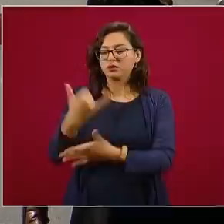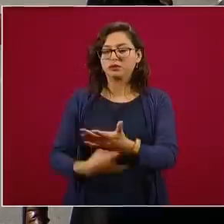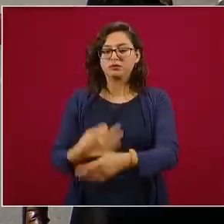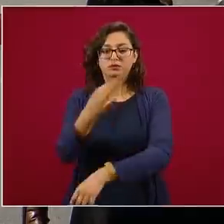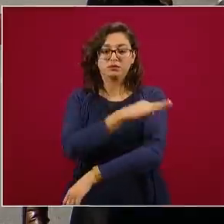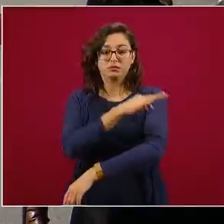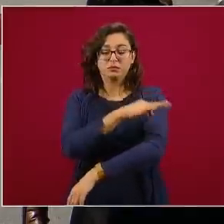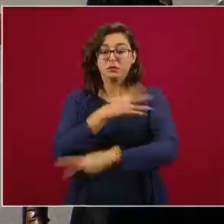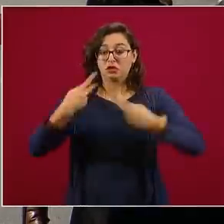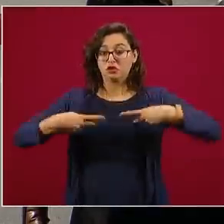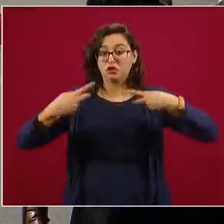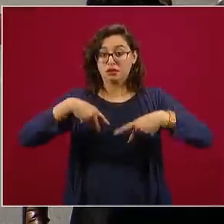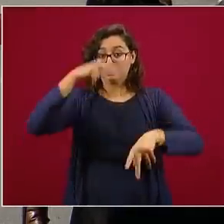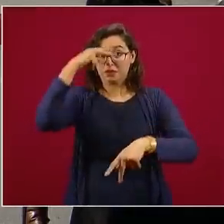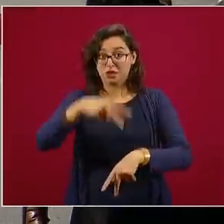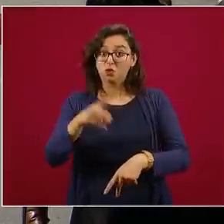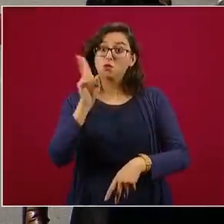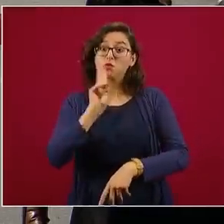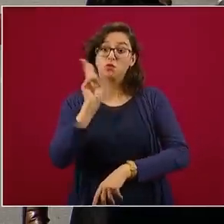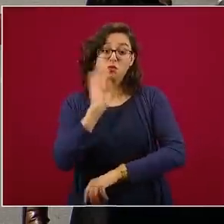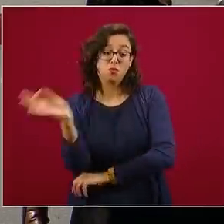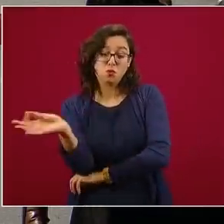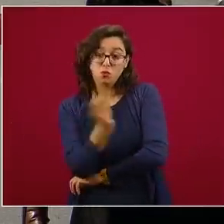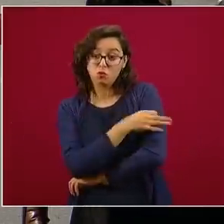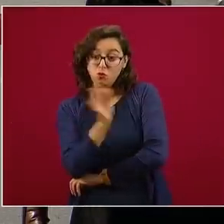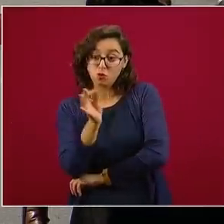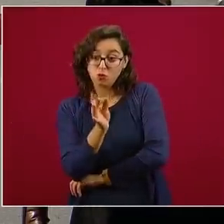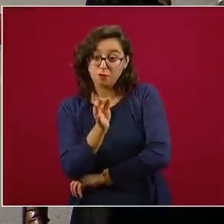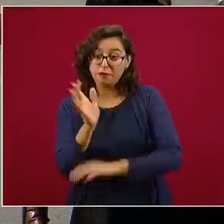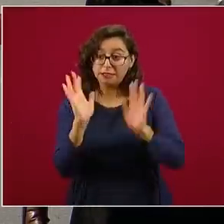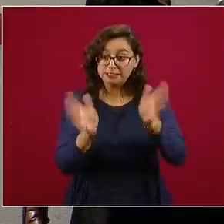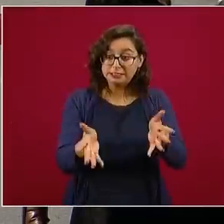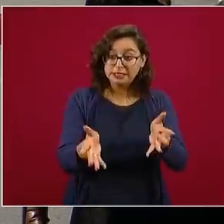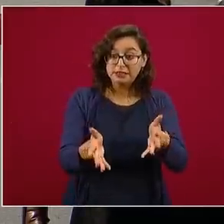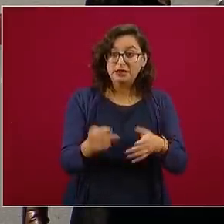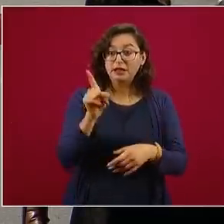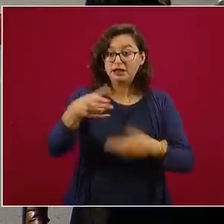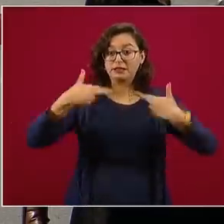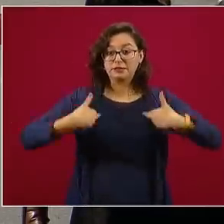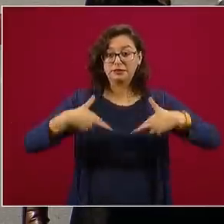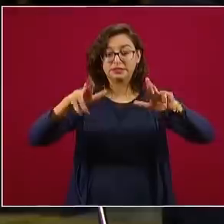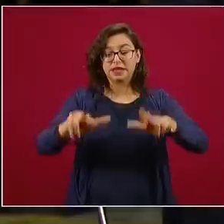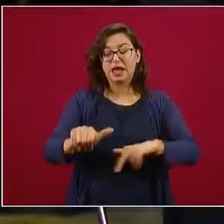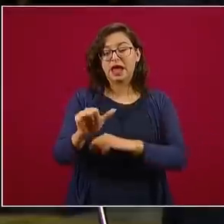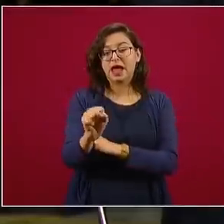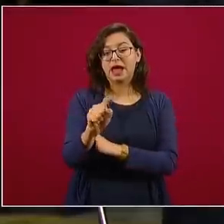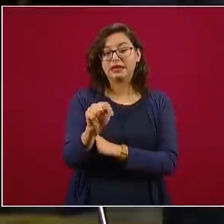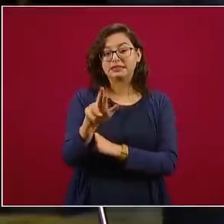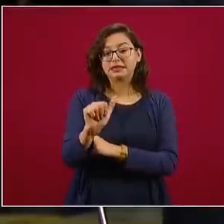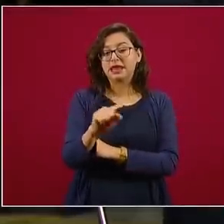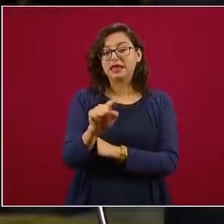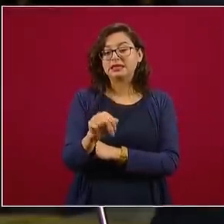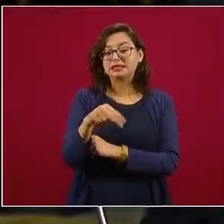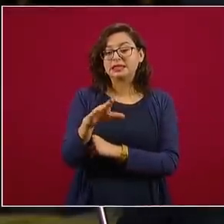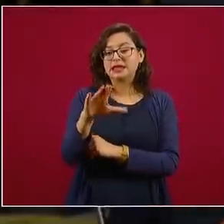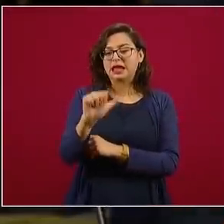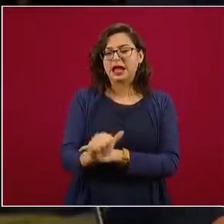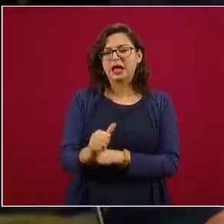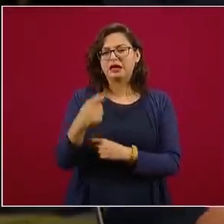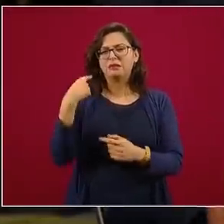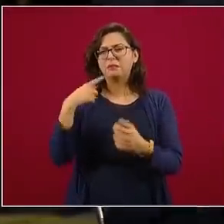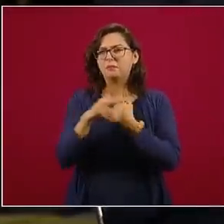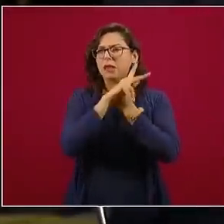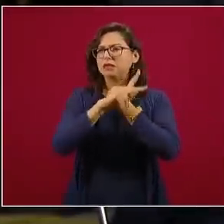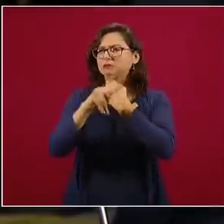a mexicanos. Entiendo que la representante de AstraZeneca menciona algunos países, algunas nacionalidades, pero no escucho a los